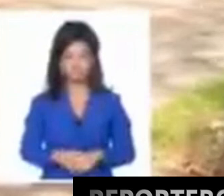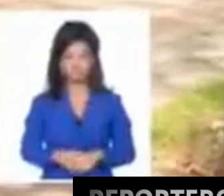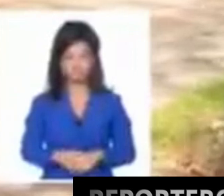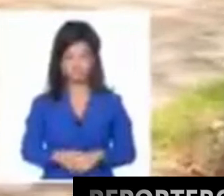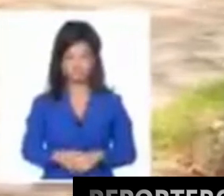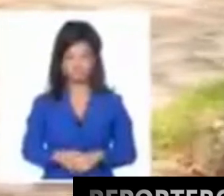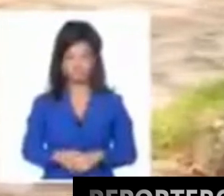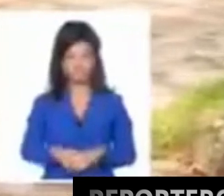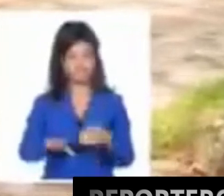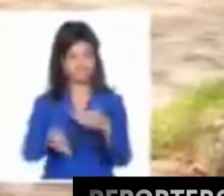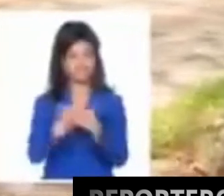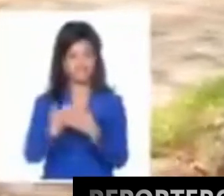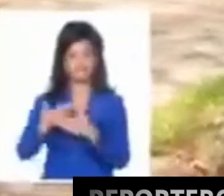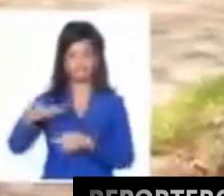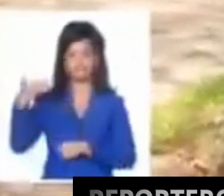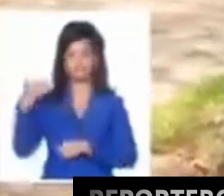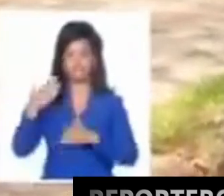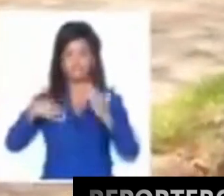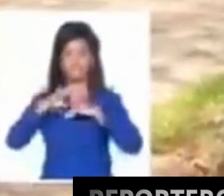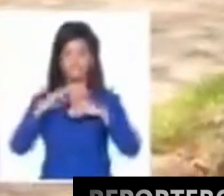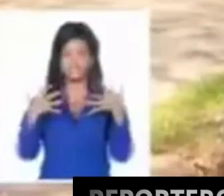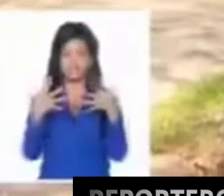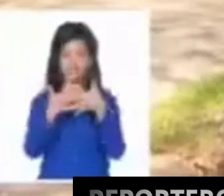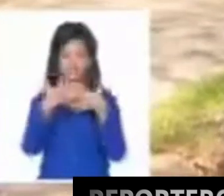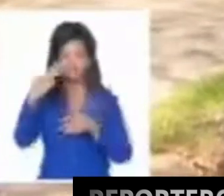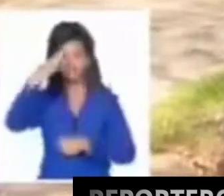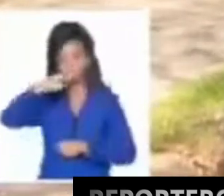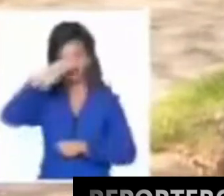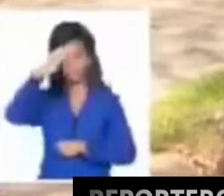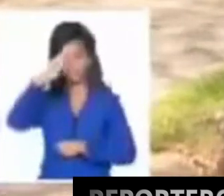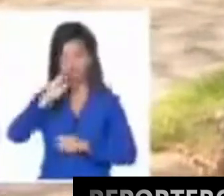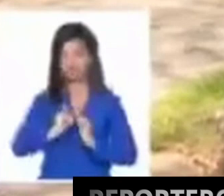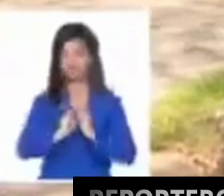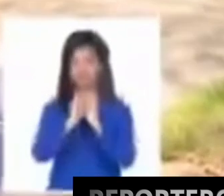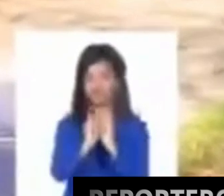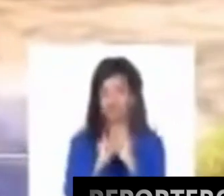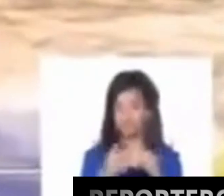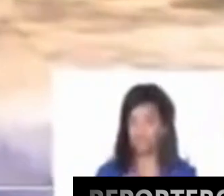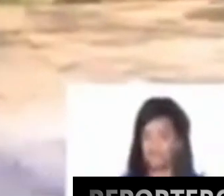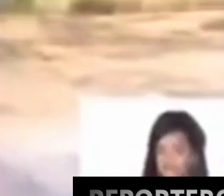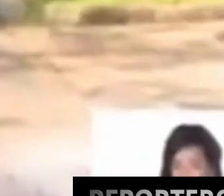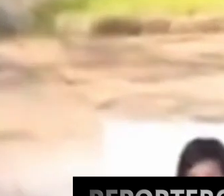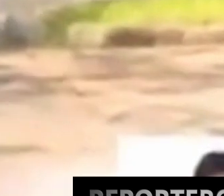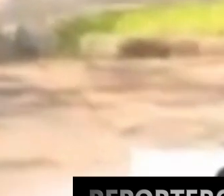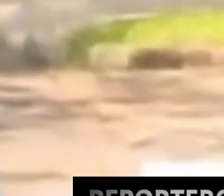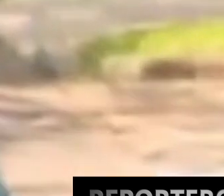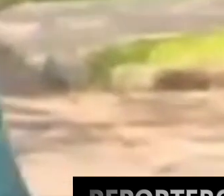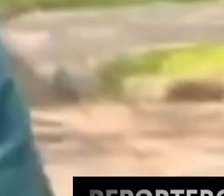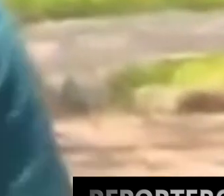En días recientes, el Ministerio de Relaciones Exteriores de la República de Cuba afirmó que se han neutralizado actos para alistar a